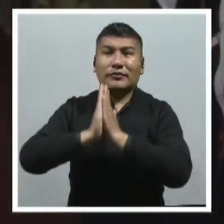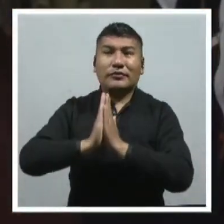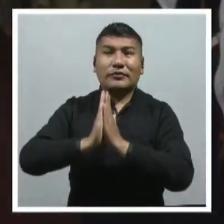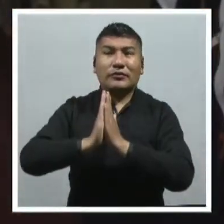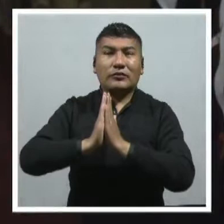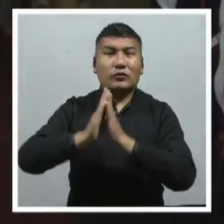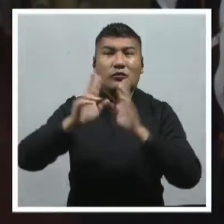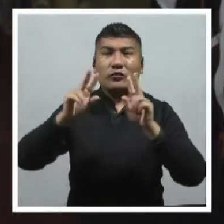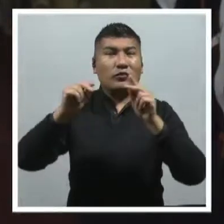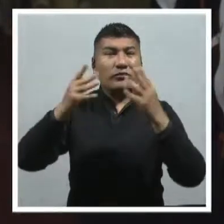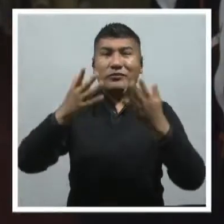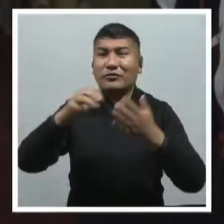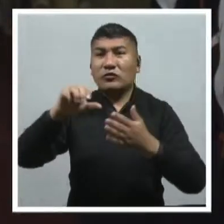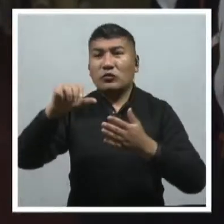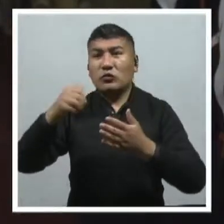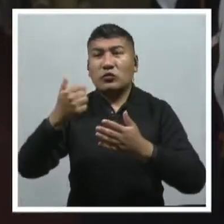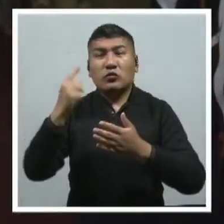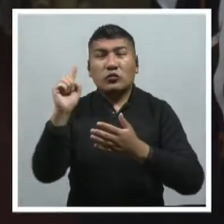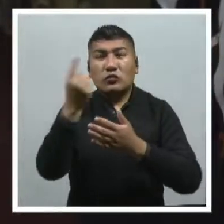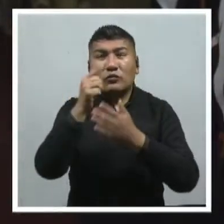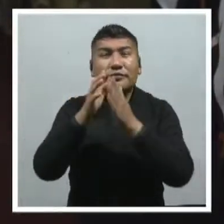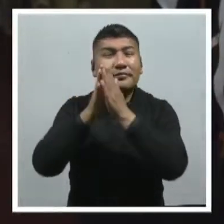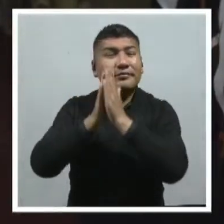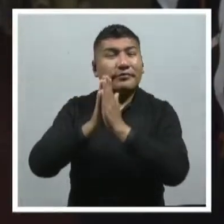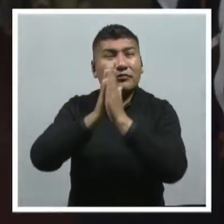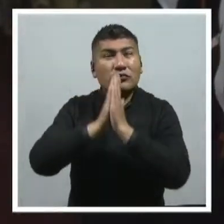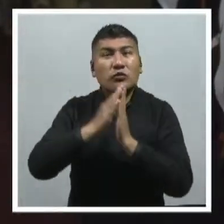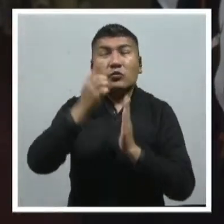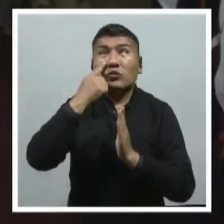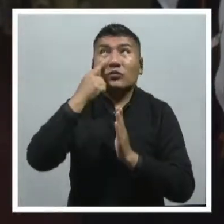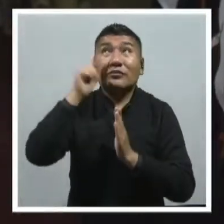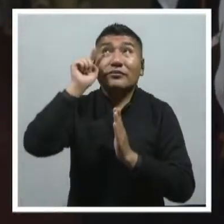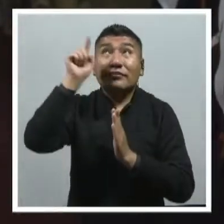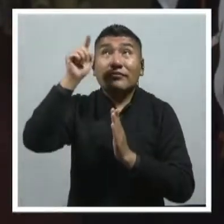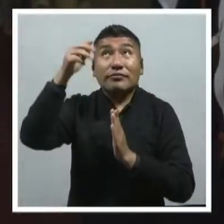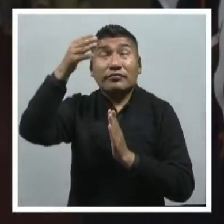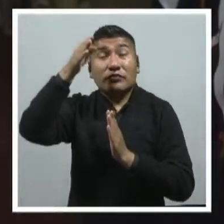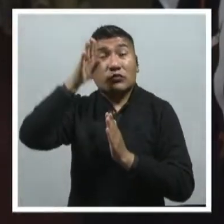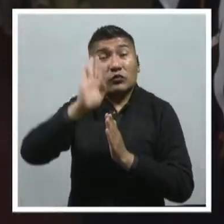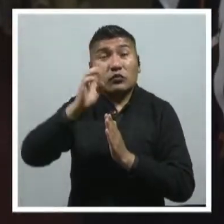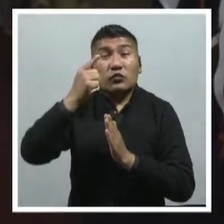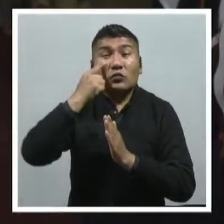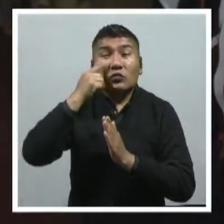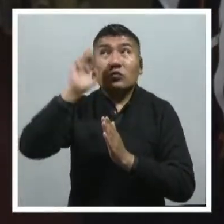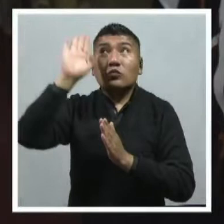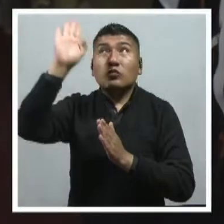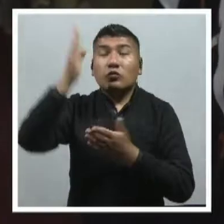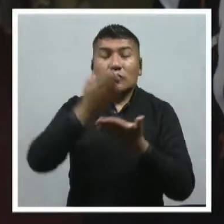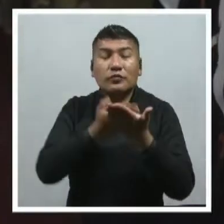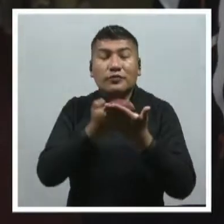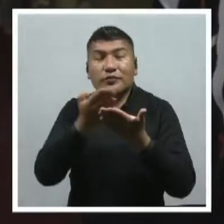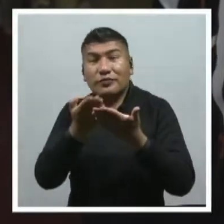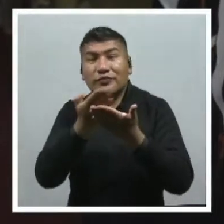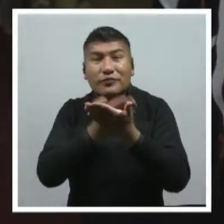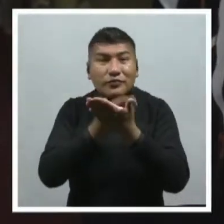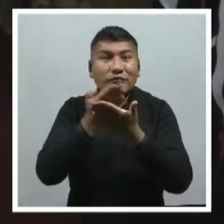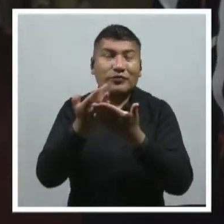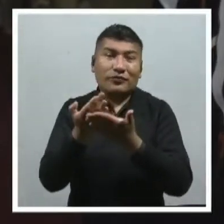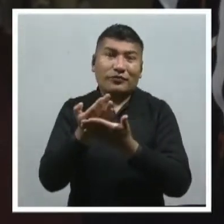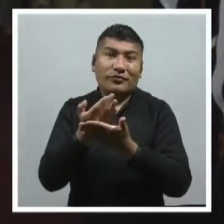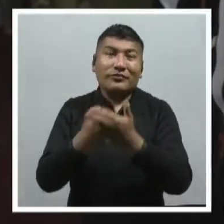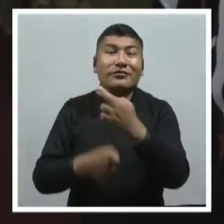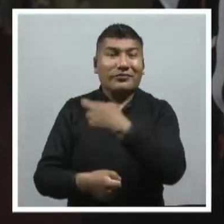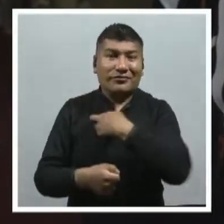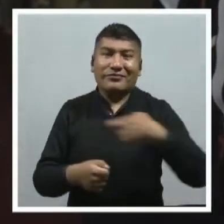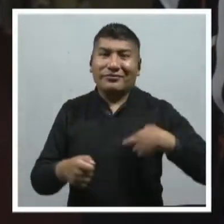No hay más, es rezar. Es conocerle a Dios y conocer su propuesta, la propuesta del reino,